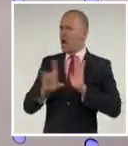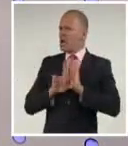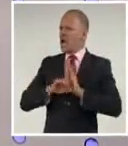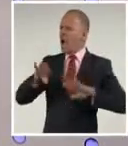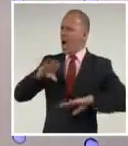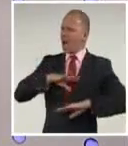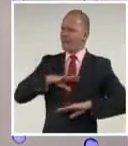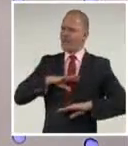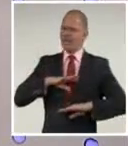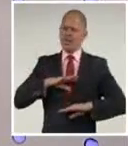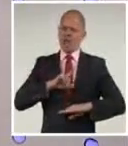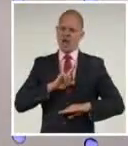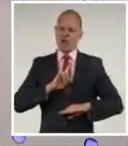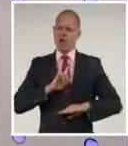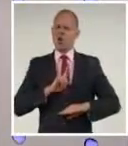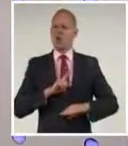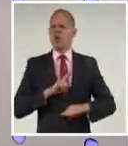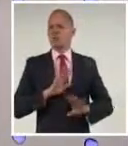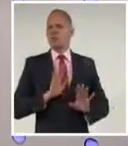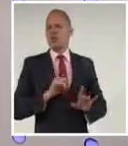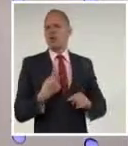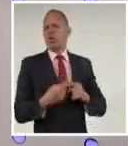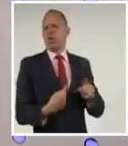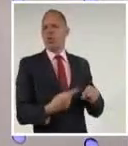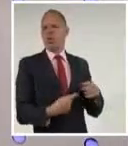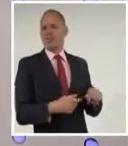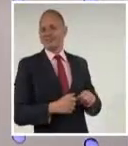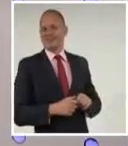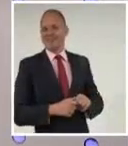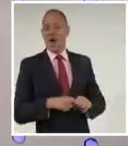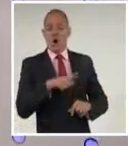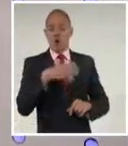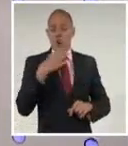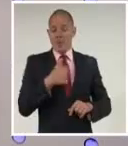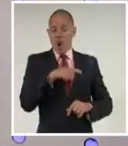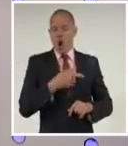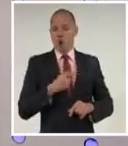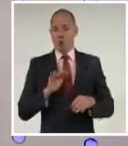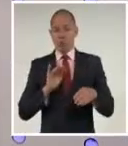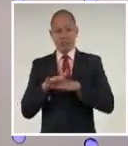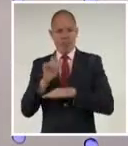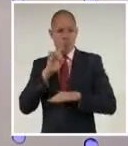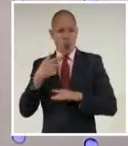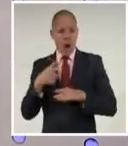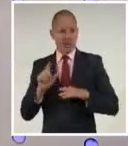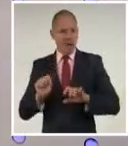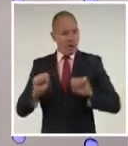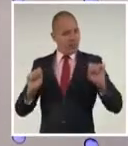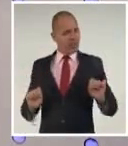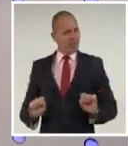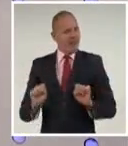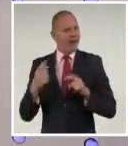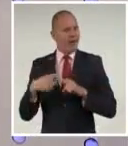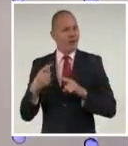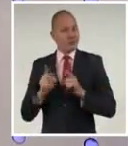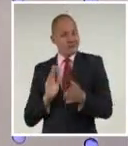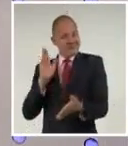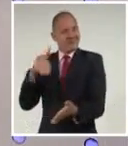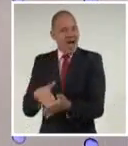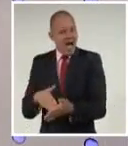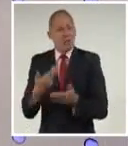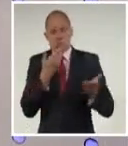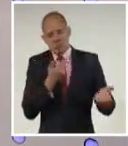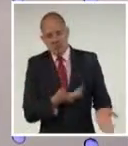de personas y muchas otras tragedias. A los que intenten afirmar que la Revolución Cubana falló, que los hombres